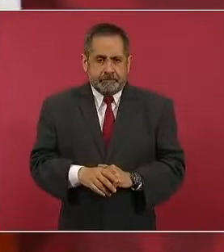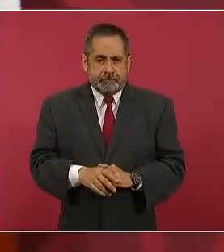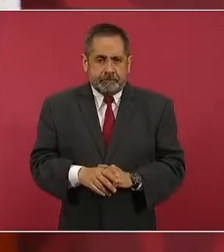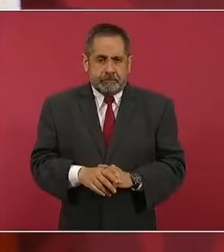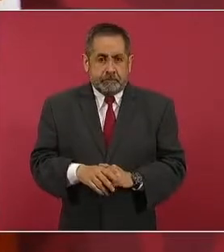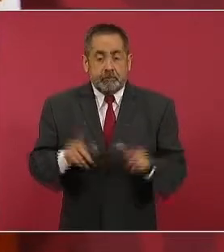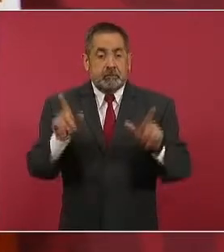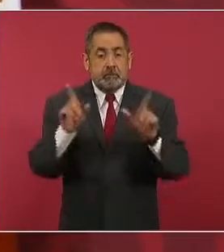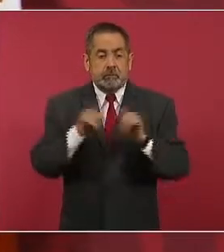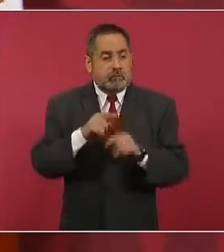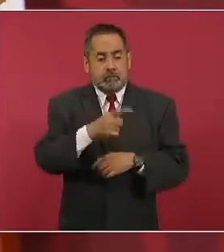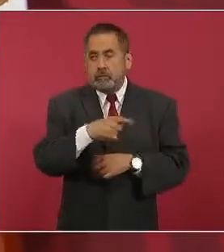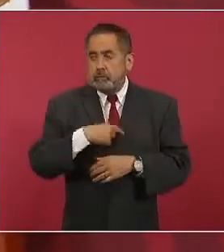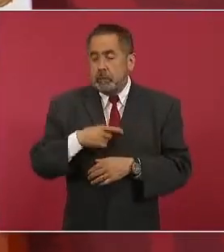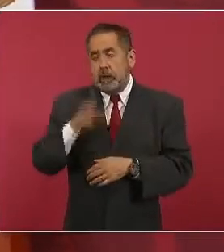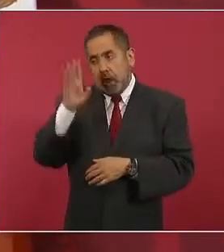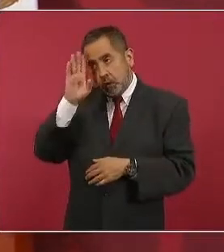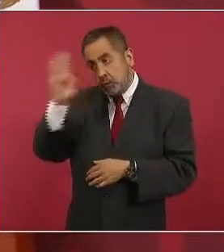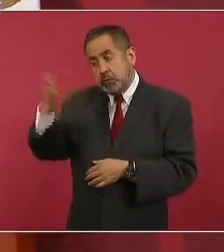señor presidente,